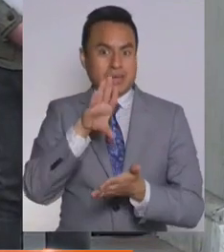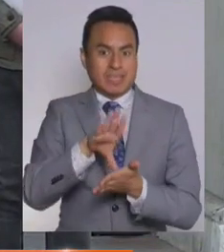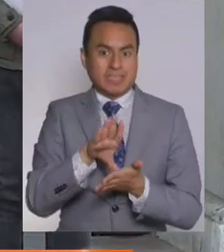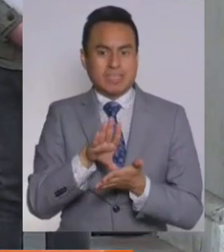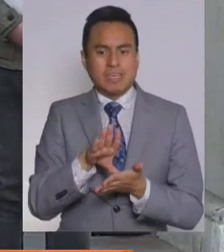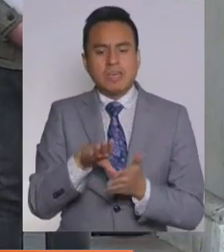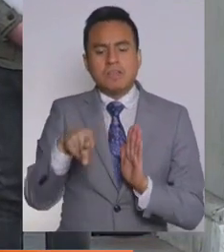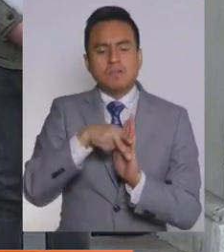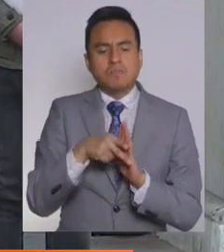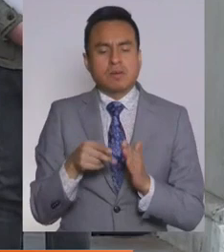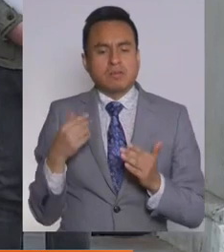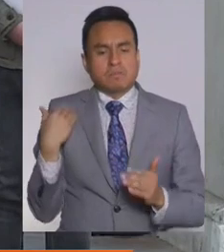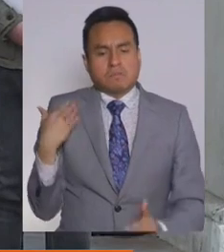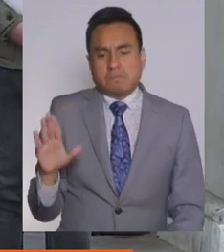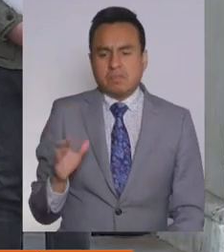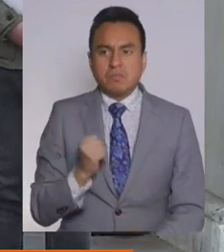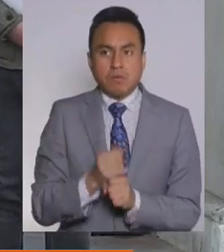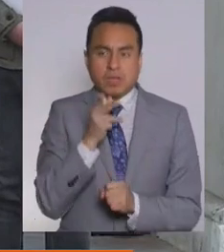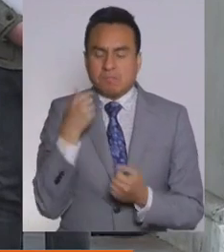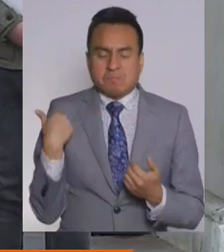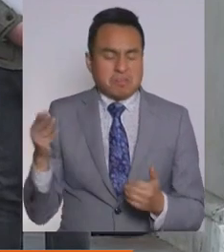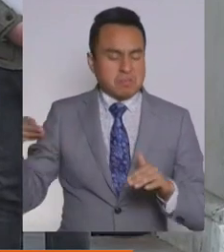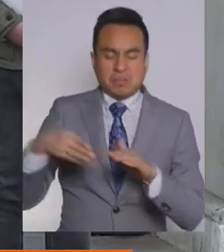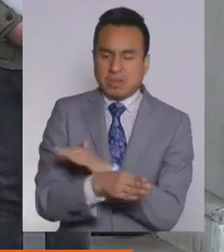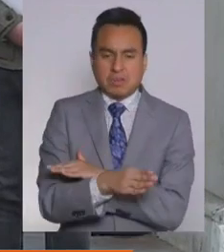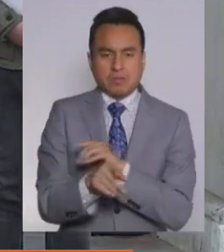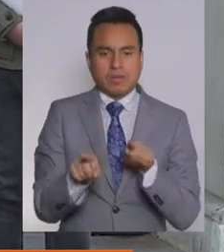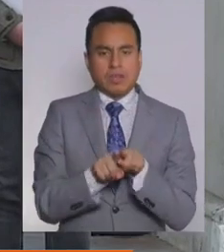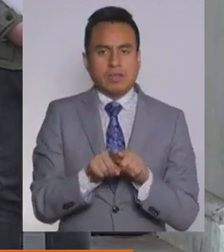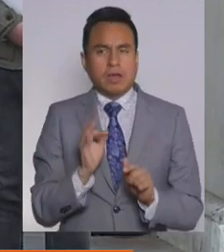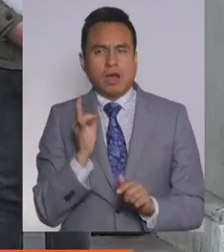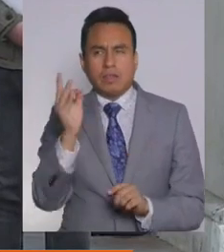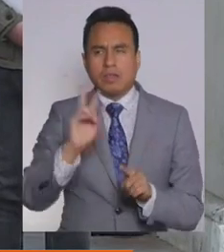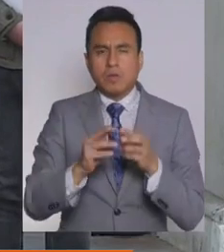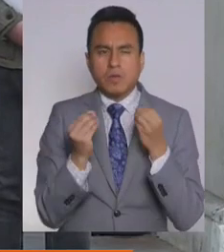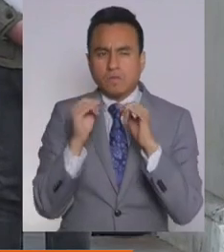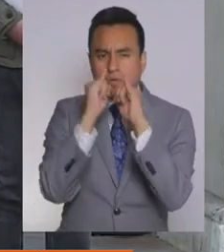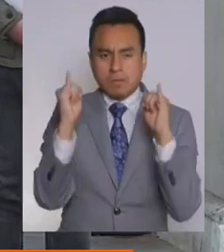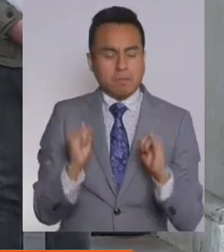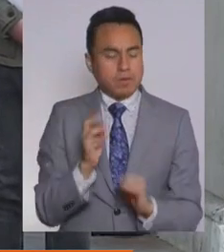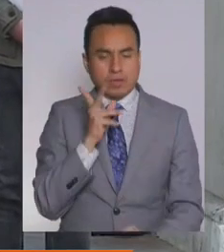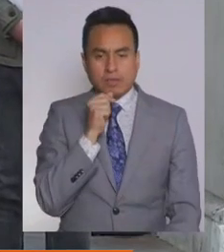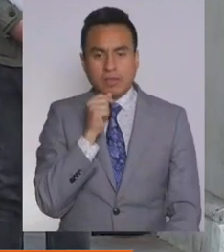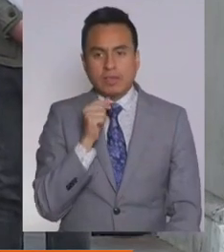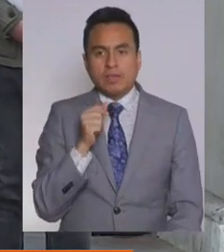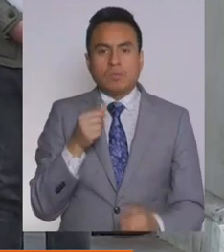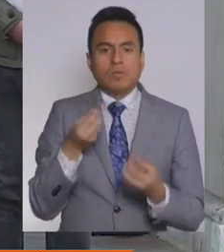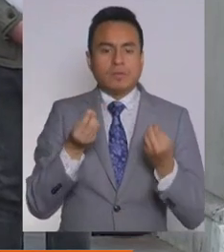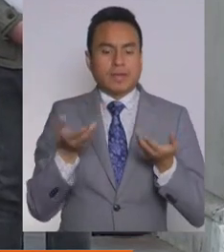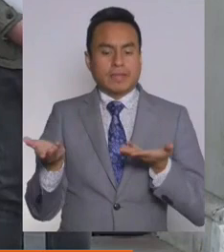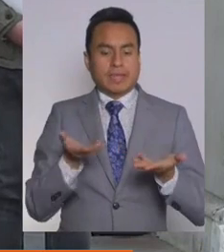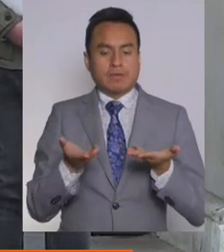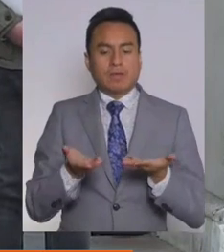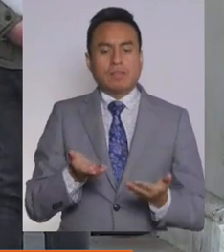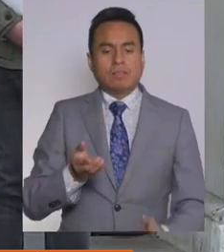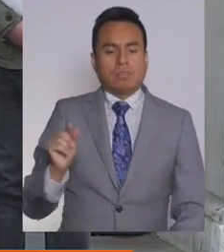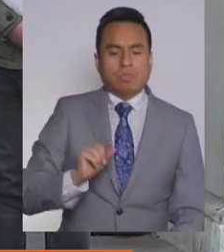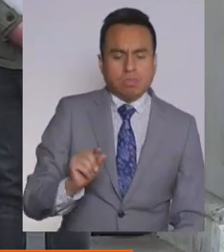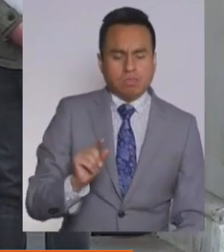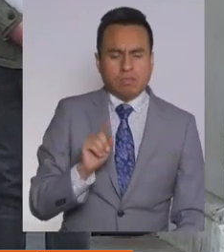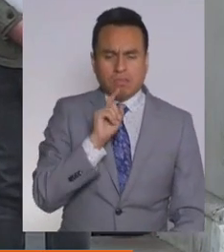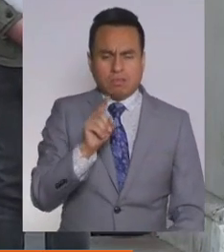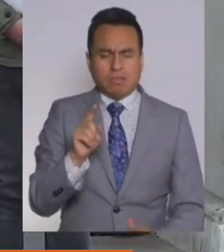sin normativa, sin empleo y sin la posibilidad de proyectarse de buena manera y donde se le va a tratar de manera indigna